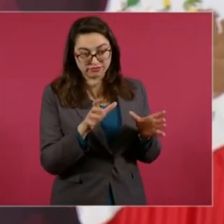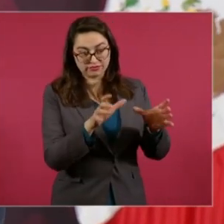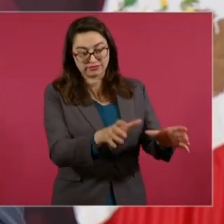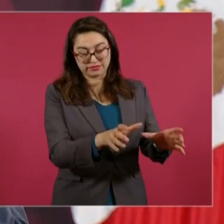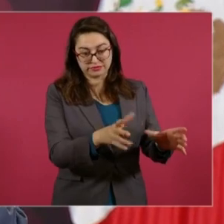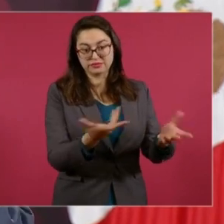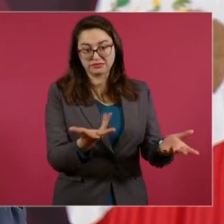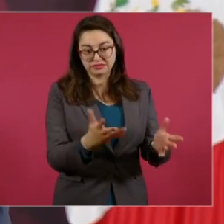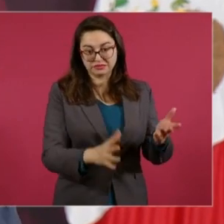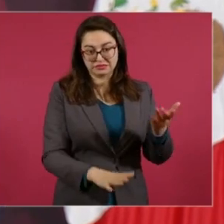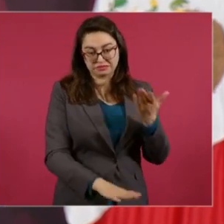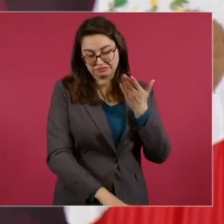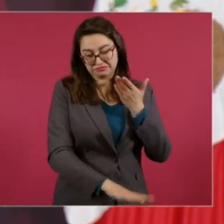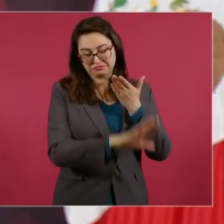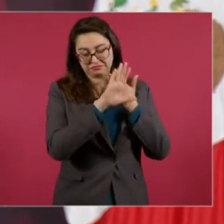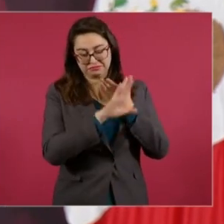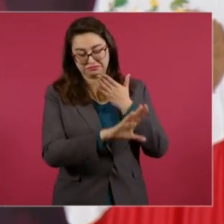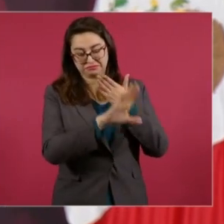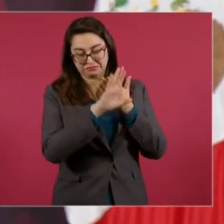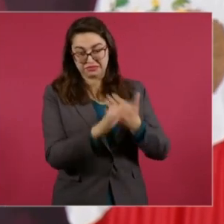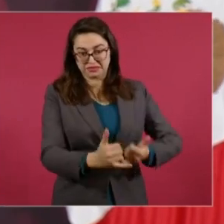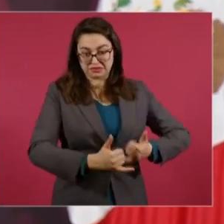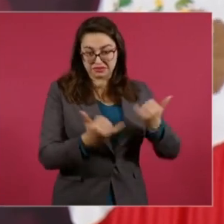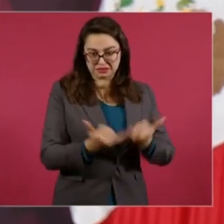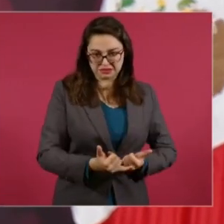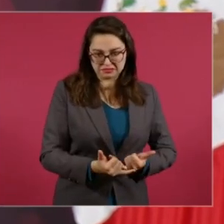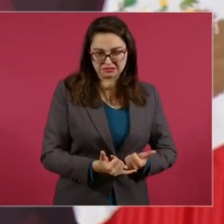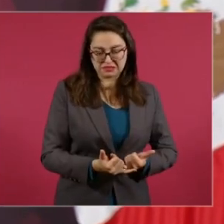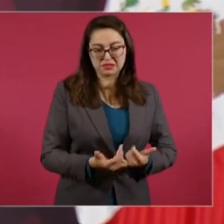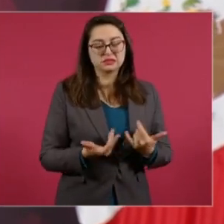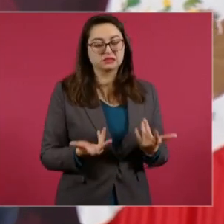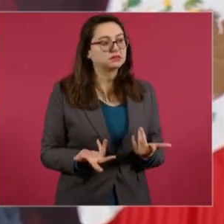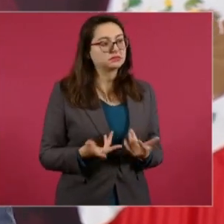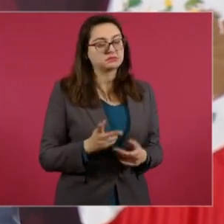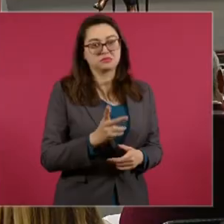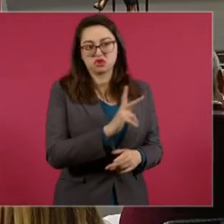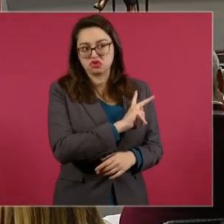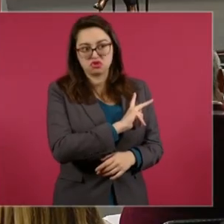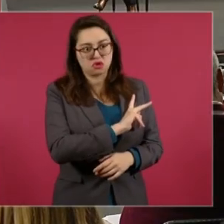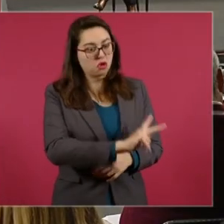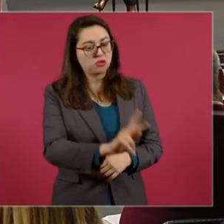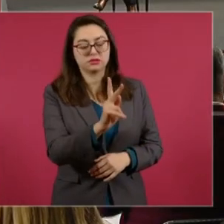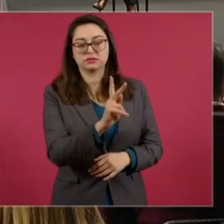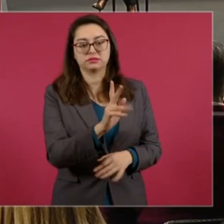pero es una rebelión de todos los medios.